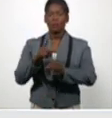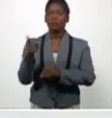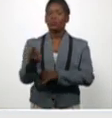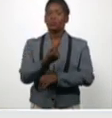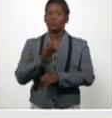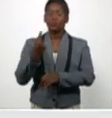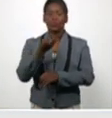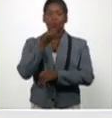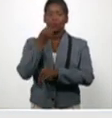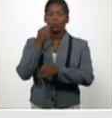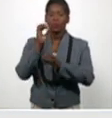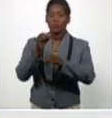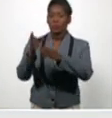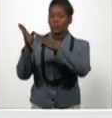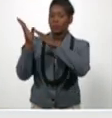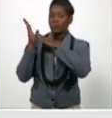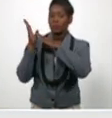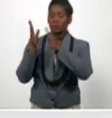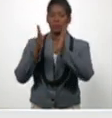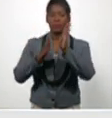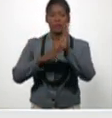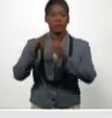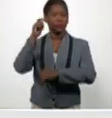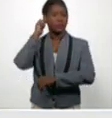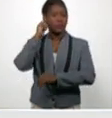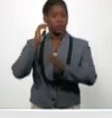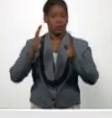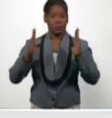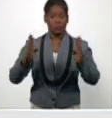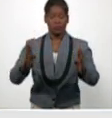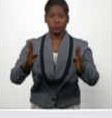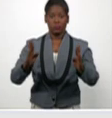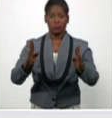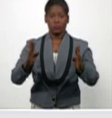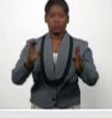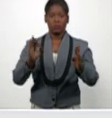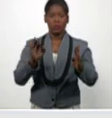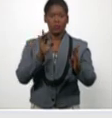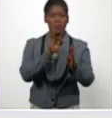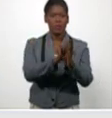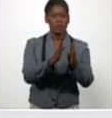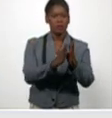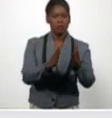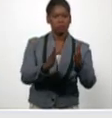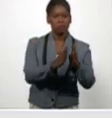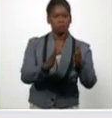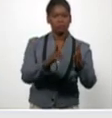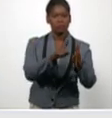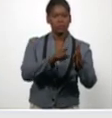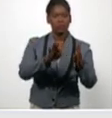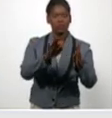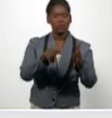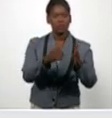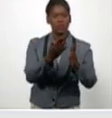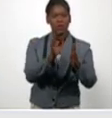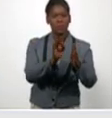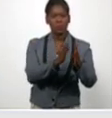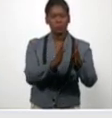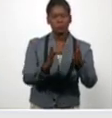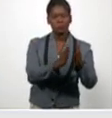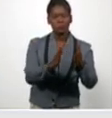cifra del mes de febrero. En los primeros 18 días del mes de febrero,